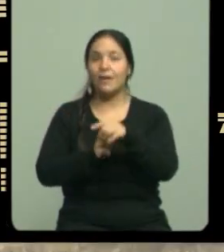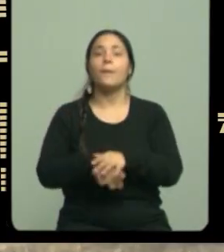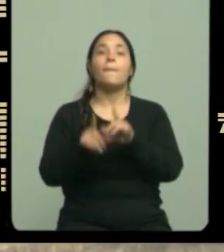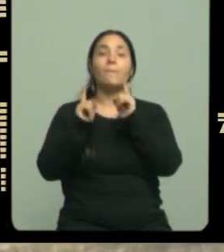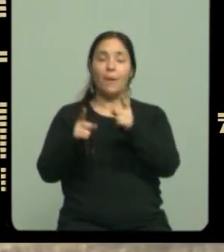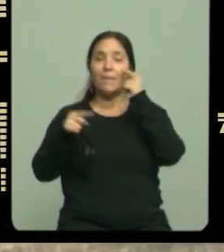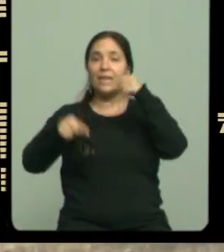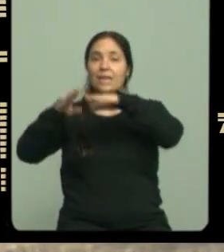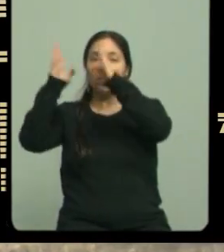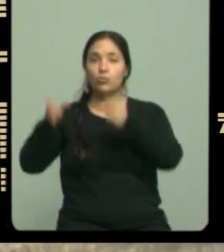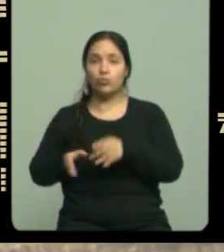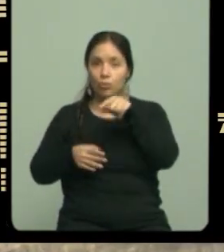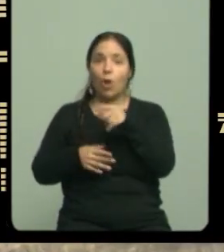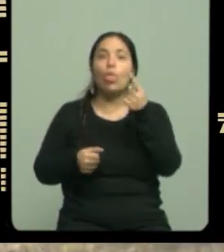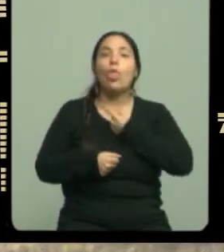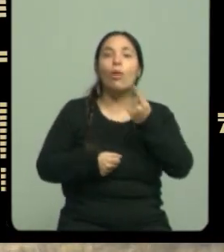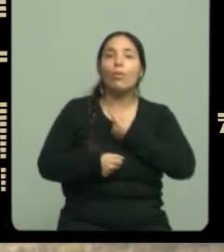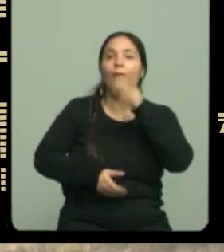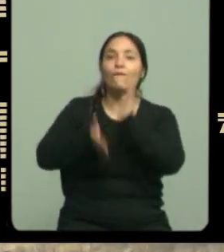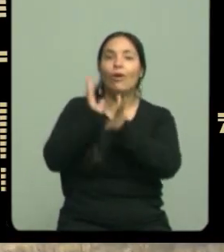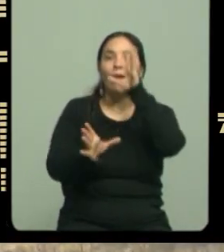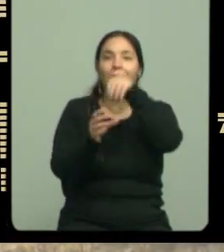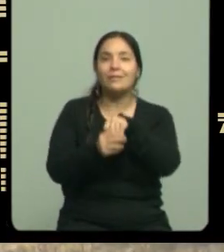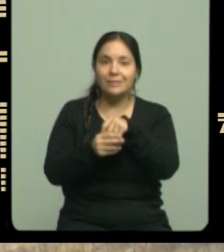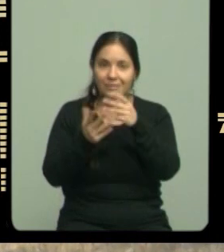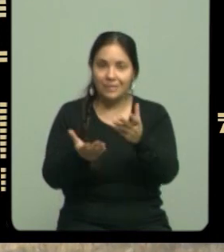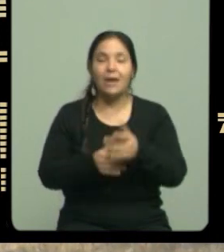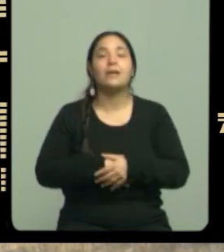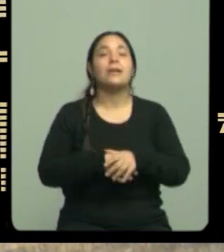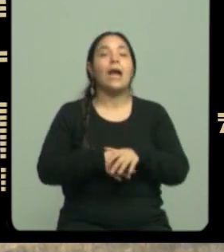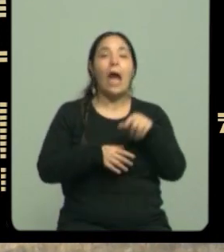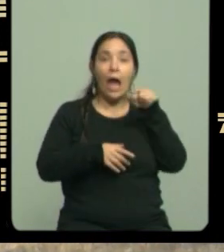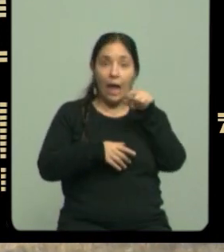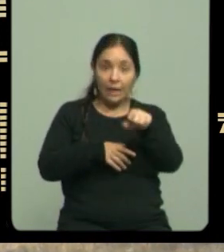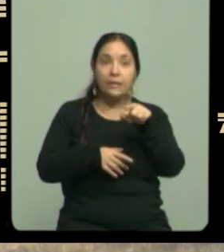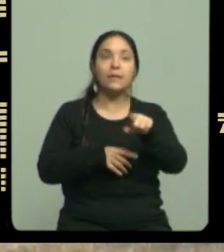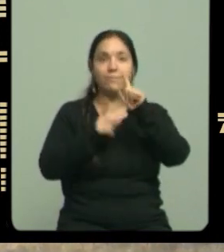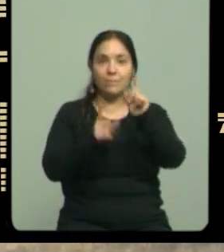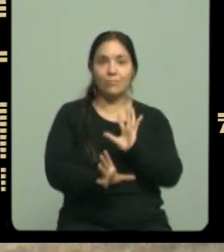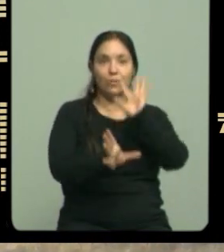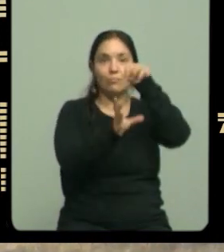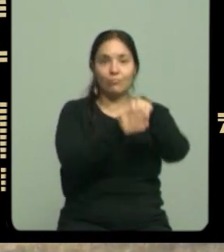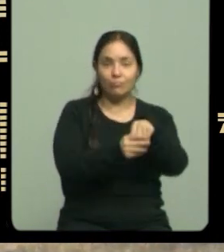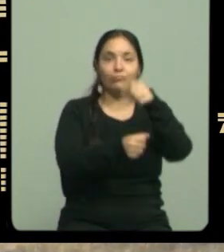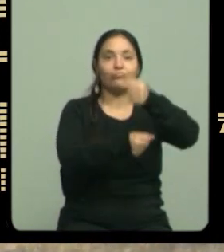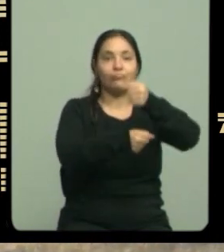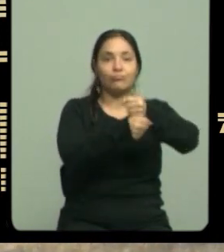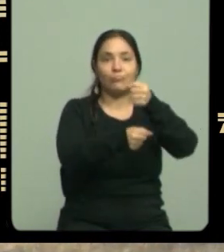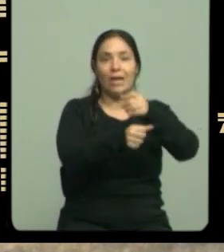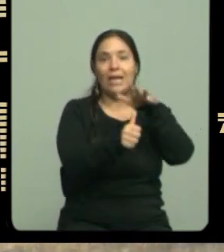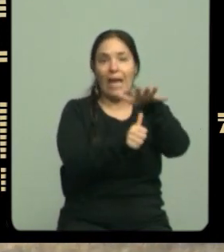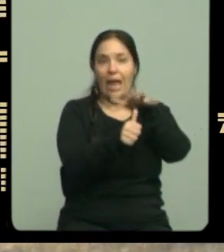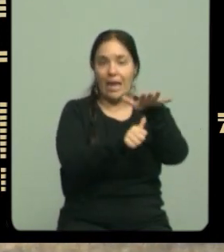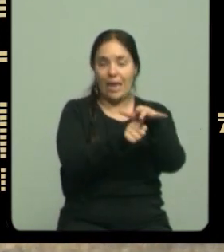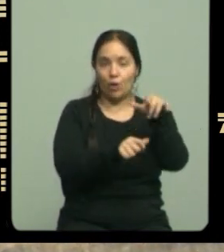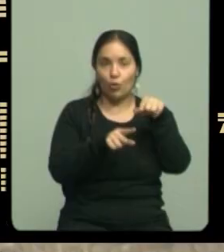institucional, que es en qué ámbito se está manifestando. Bueno, y ahí encontramos la violencia por